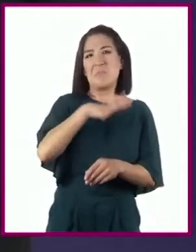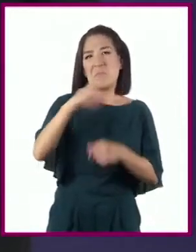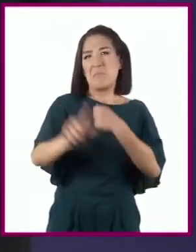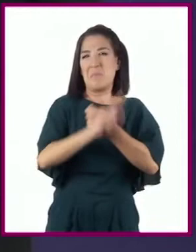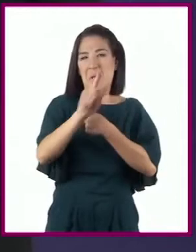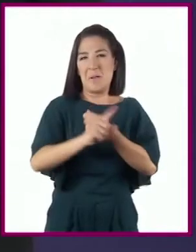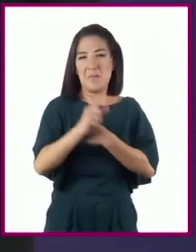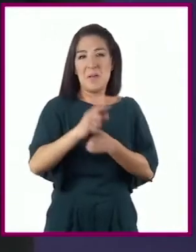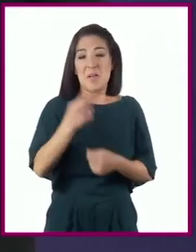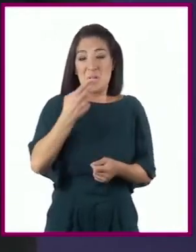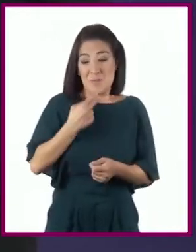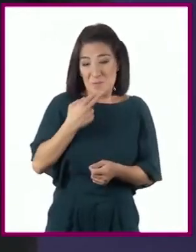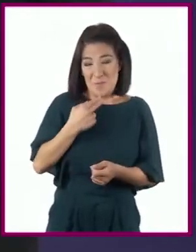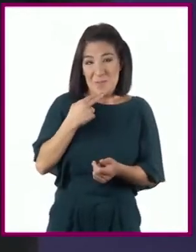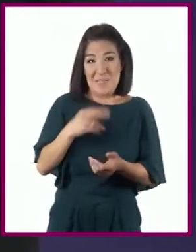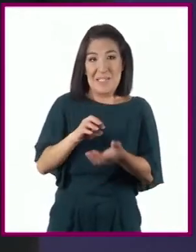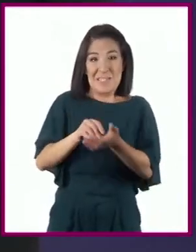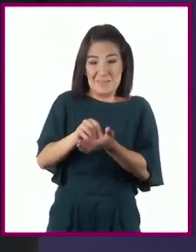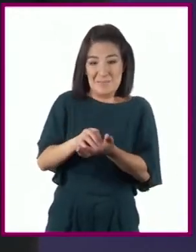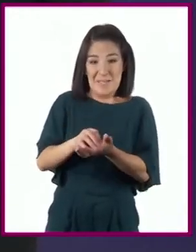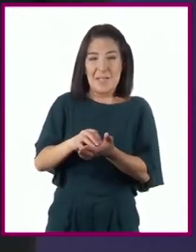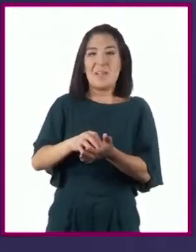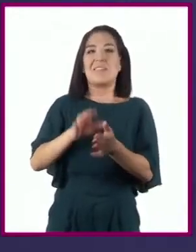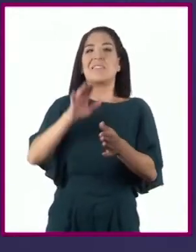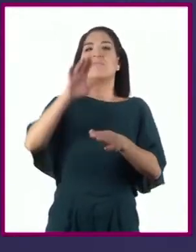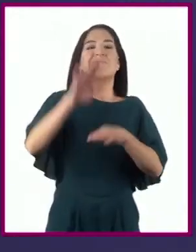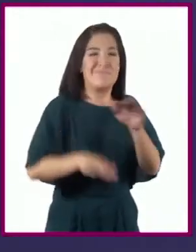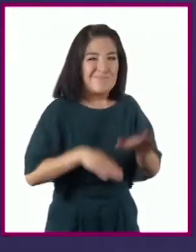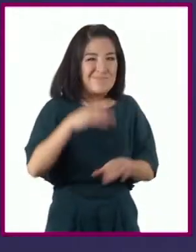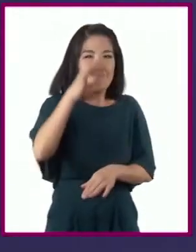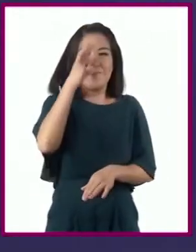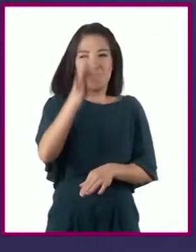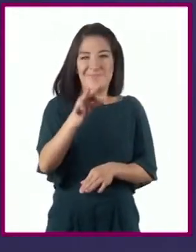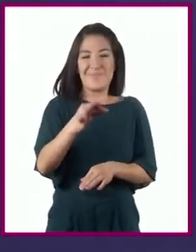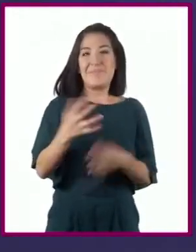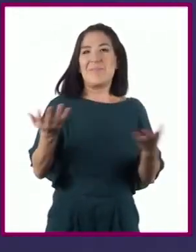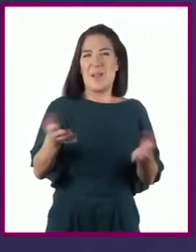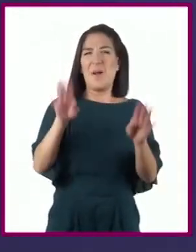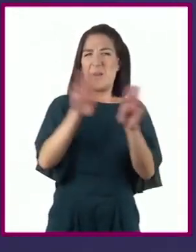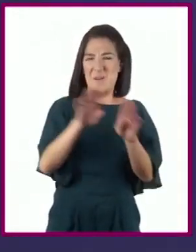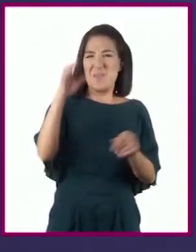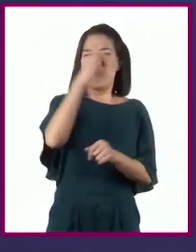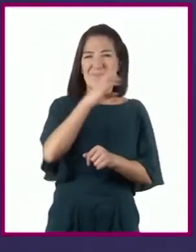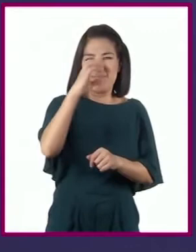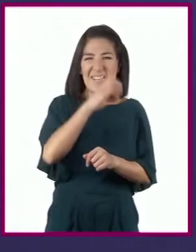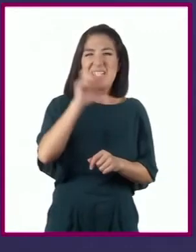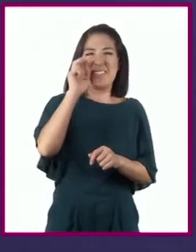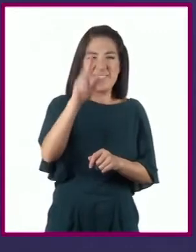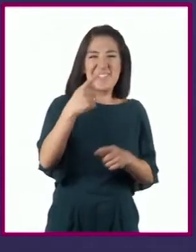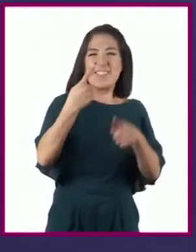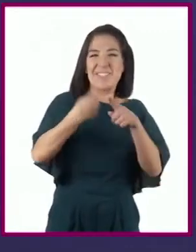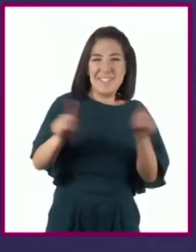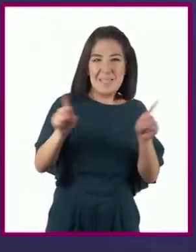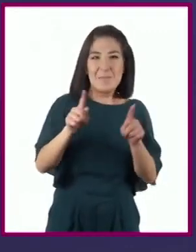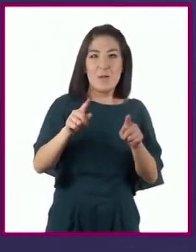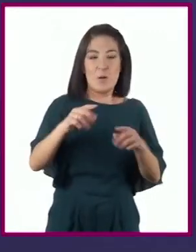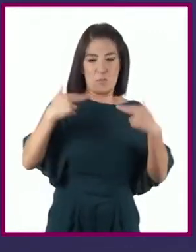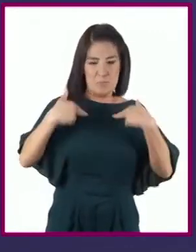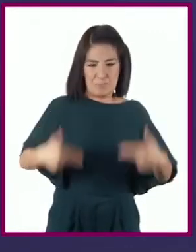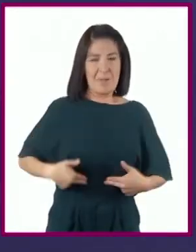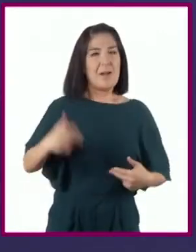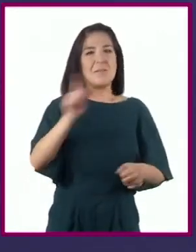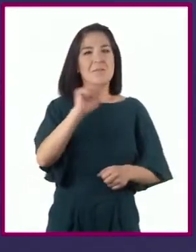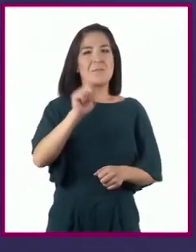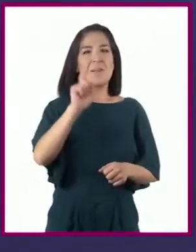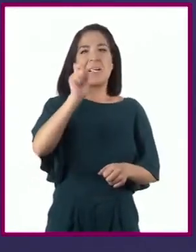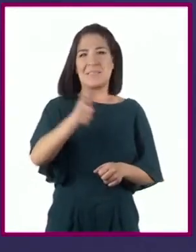Un terrón de azúcar le intercepta el paso. Es curioso que en ambos relatos los personajes no son humanos.